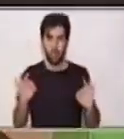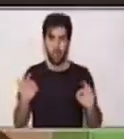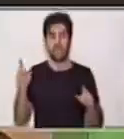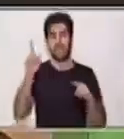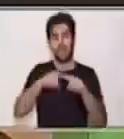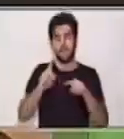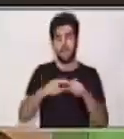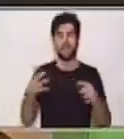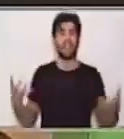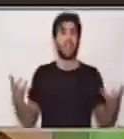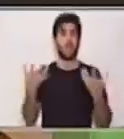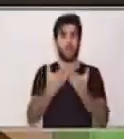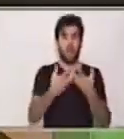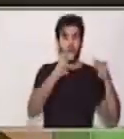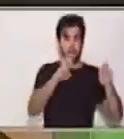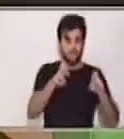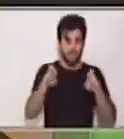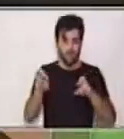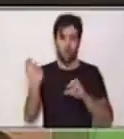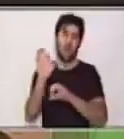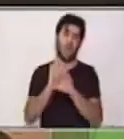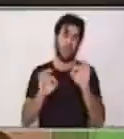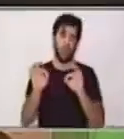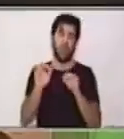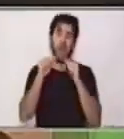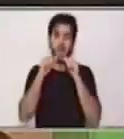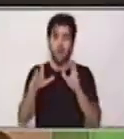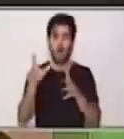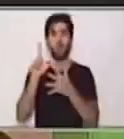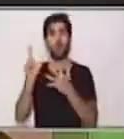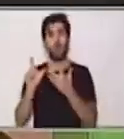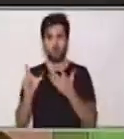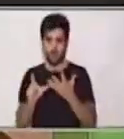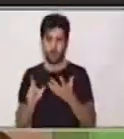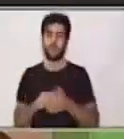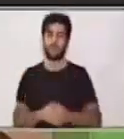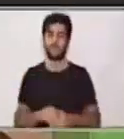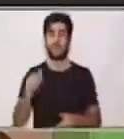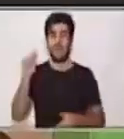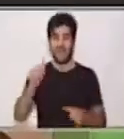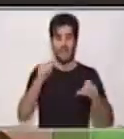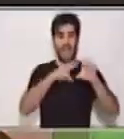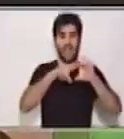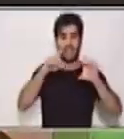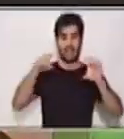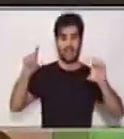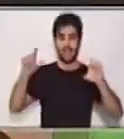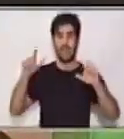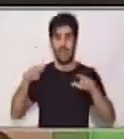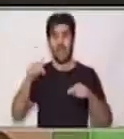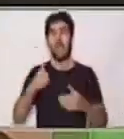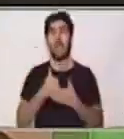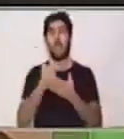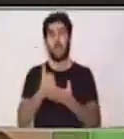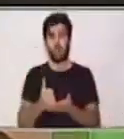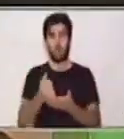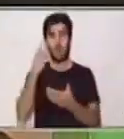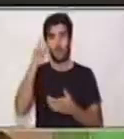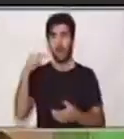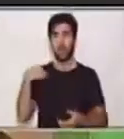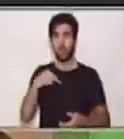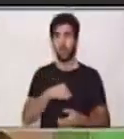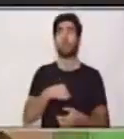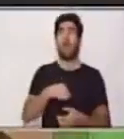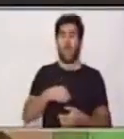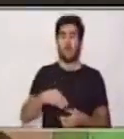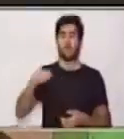población. Esto es lo que nos aporta la estadística y nos ayuda a la toma de